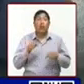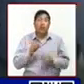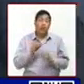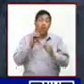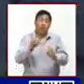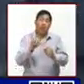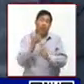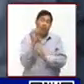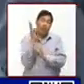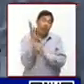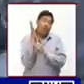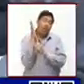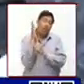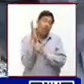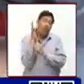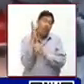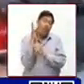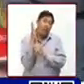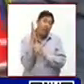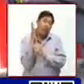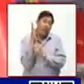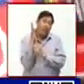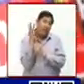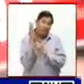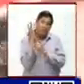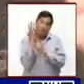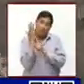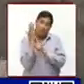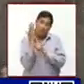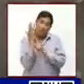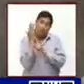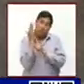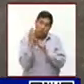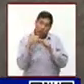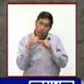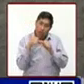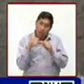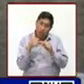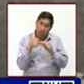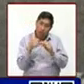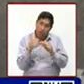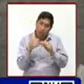poner una velita. Y dicha velita se mantenga en